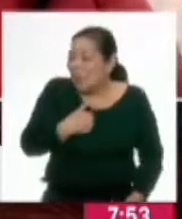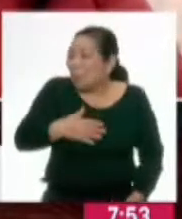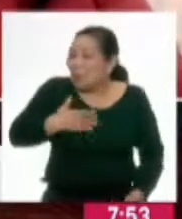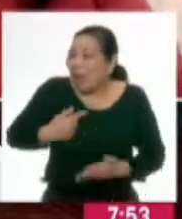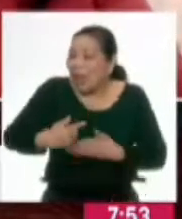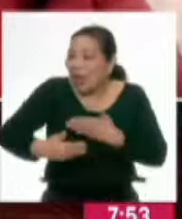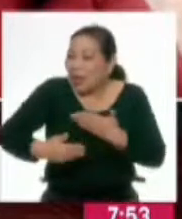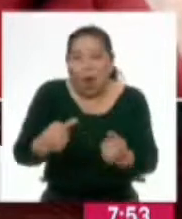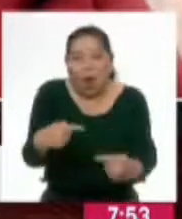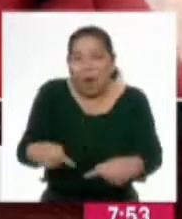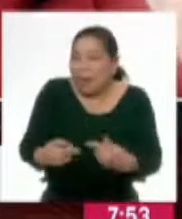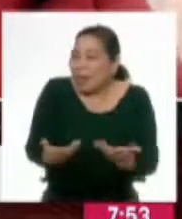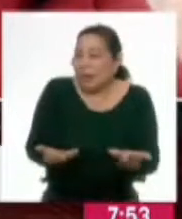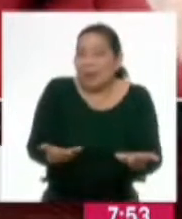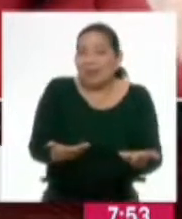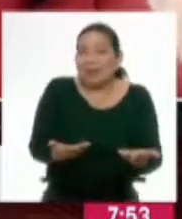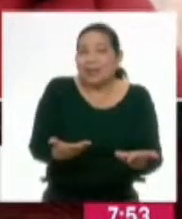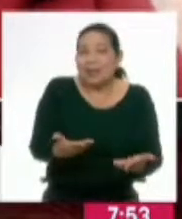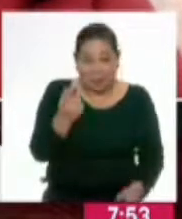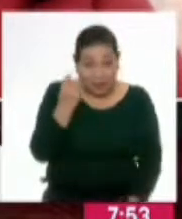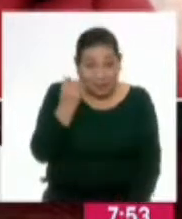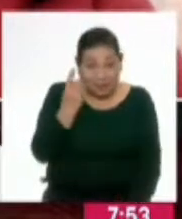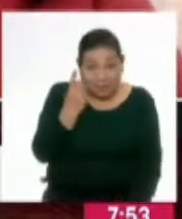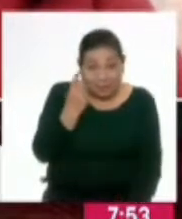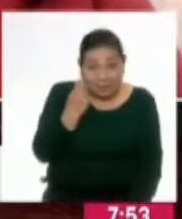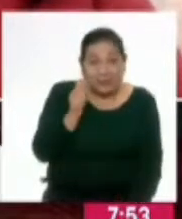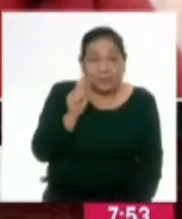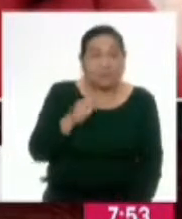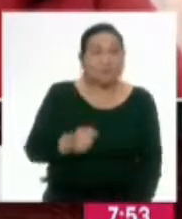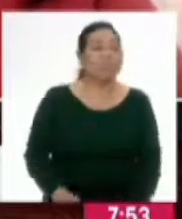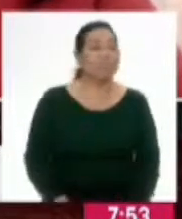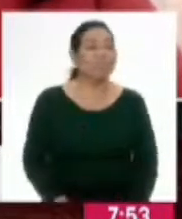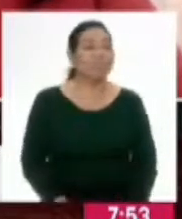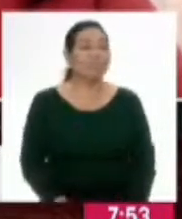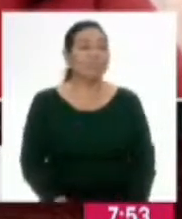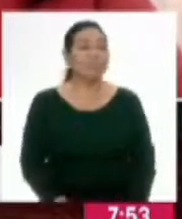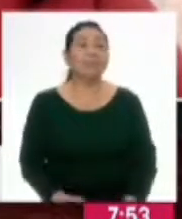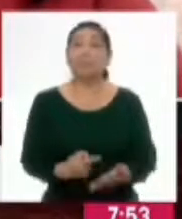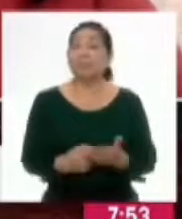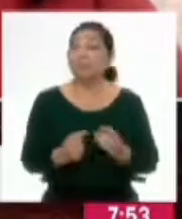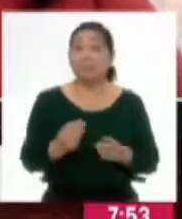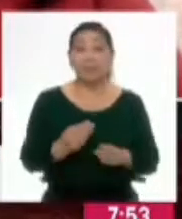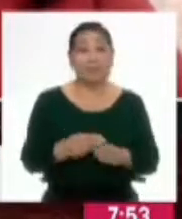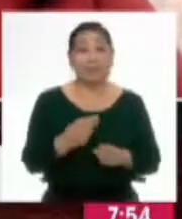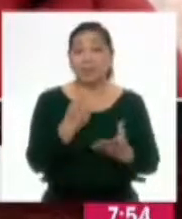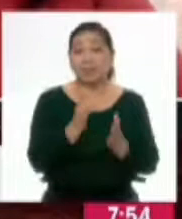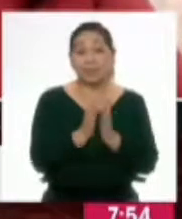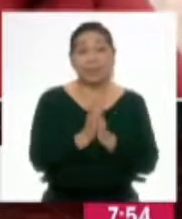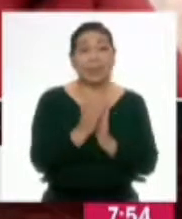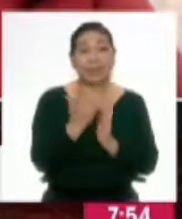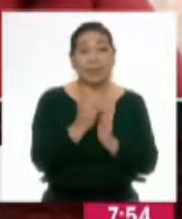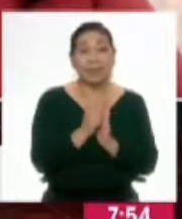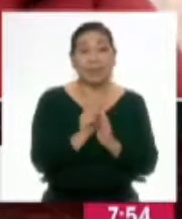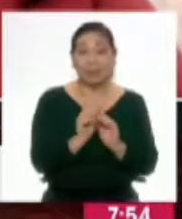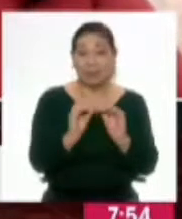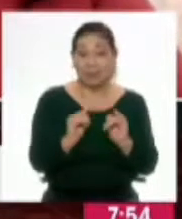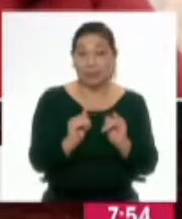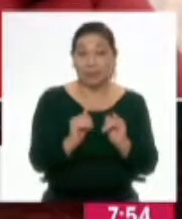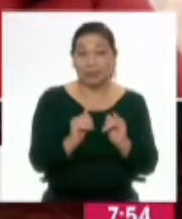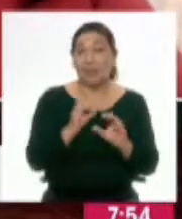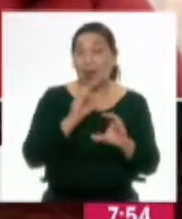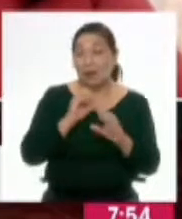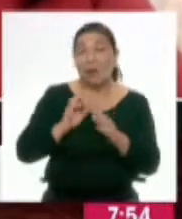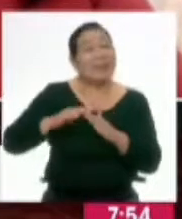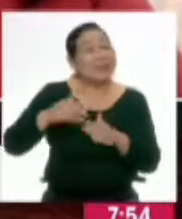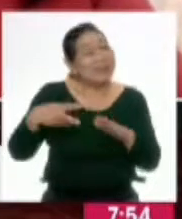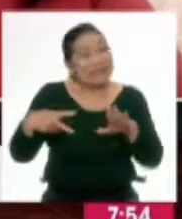tener empatía con los demás. ¿Te das cuenta? Así es. Nos queda poco tiempo. Yo solamente te pido en 30 segundos, va a quedar pendiente esta